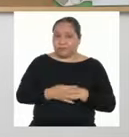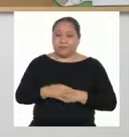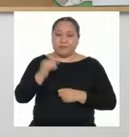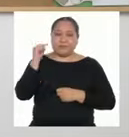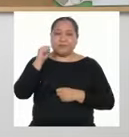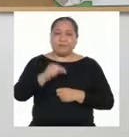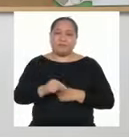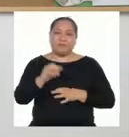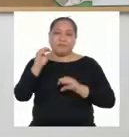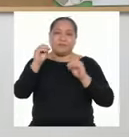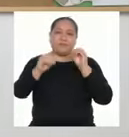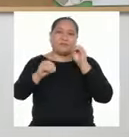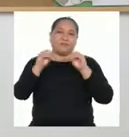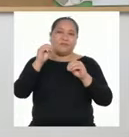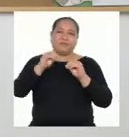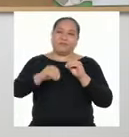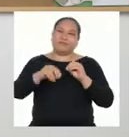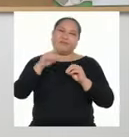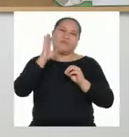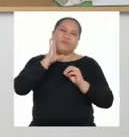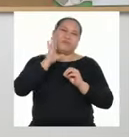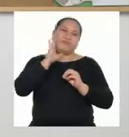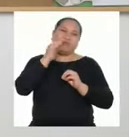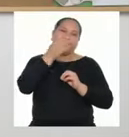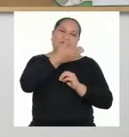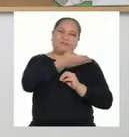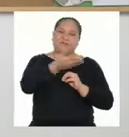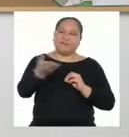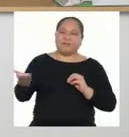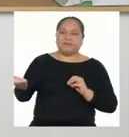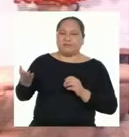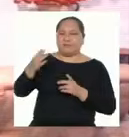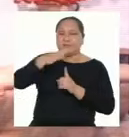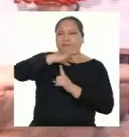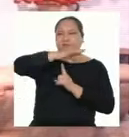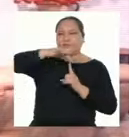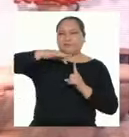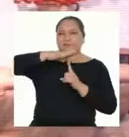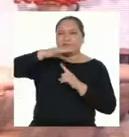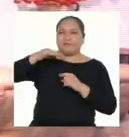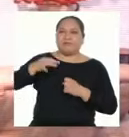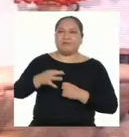está generando perjuicios para nuestro ambiente.